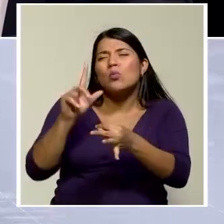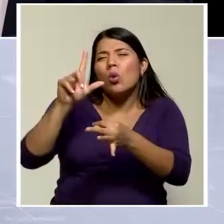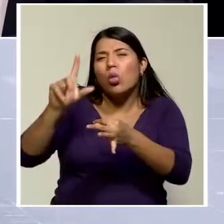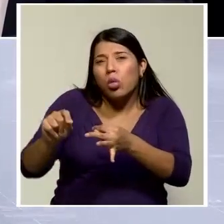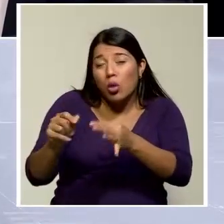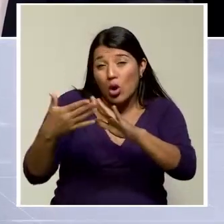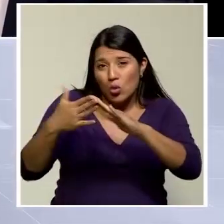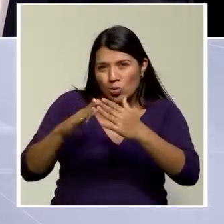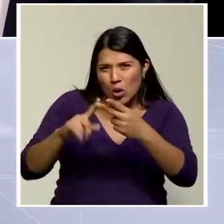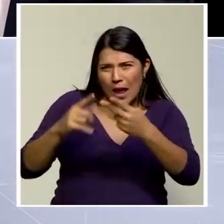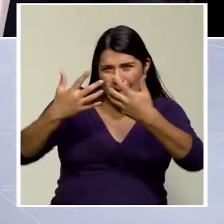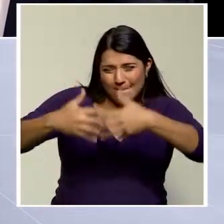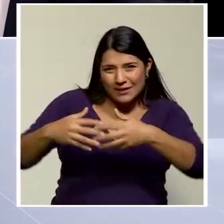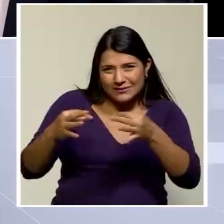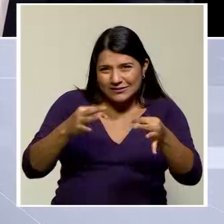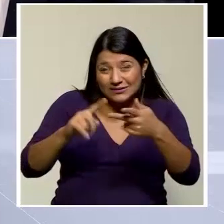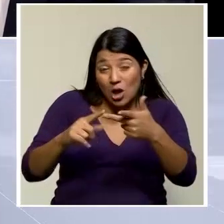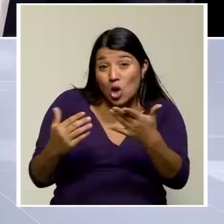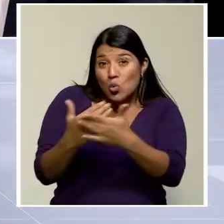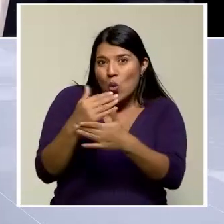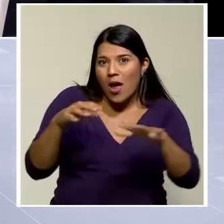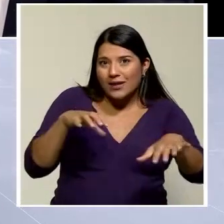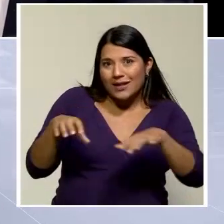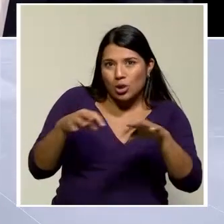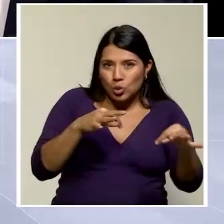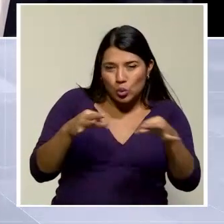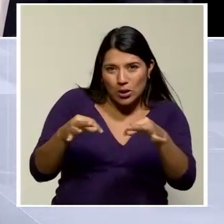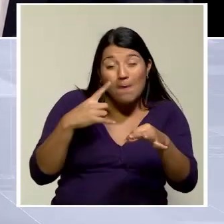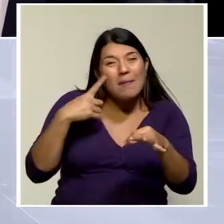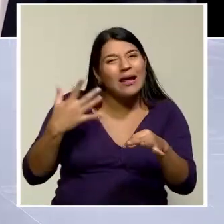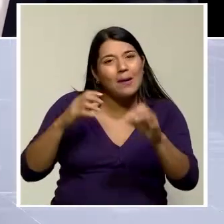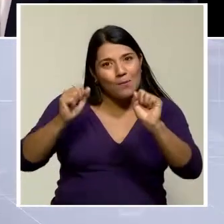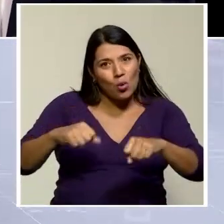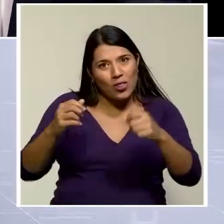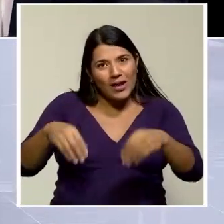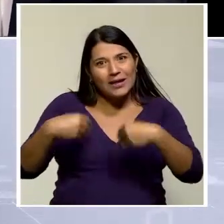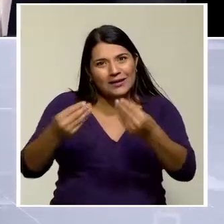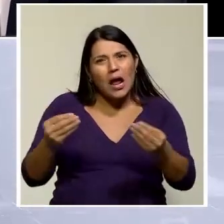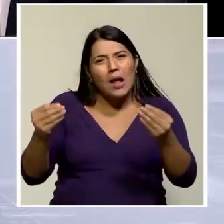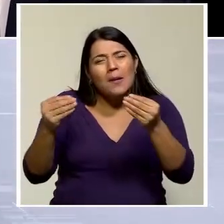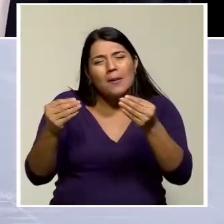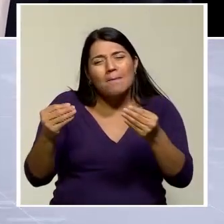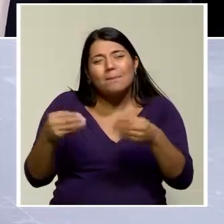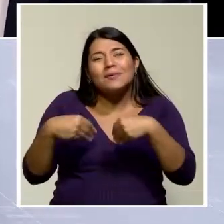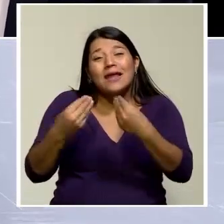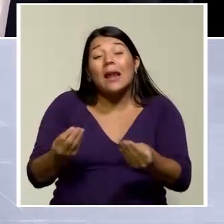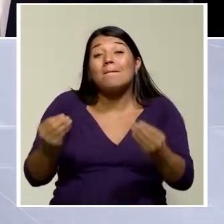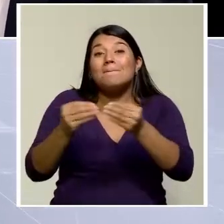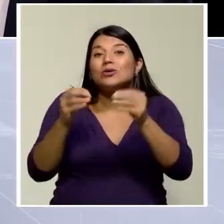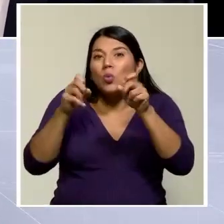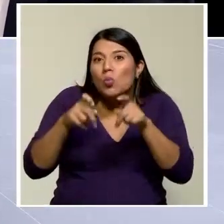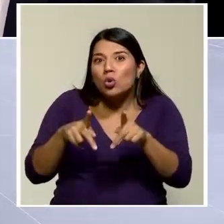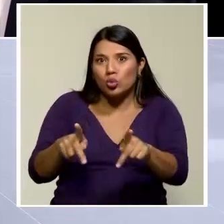microempresas turísticas, nuevas actividades turísticas que puedan dar más oportunidades a las comunidades rurales, por ejemplo, las que viven